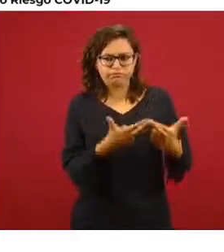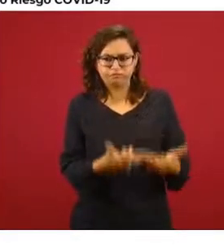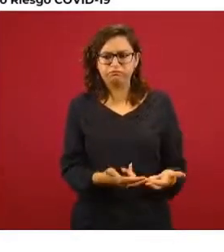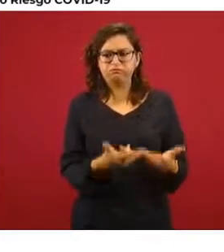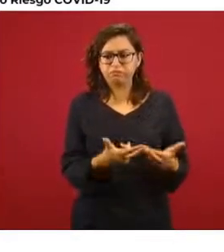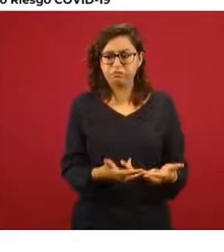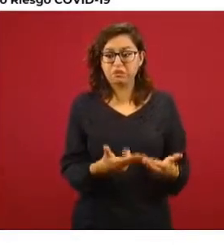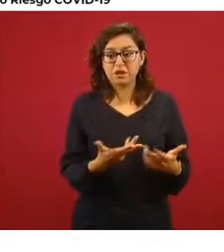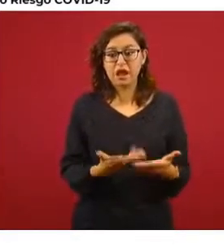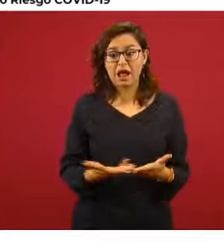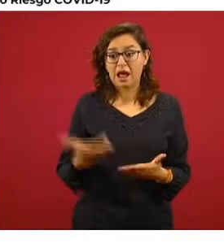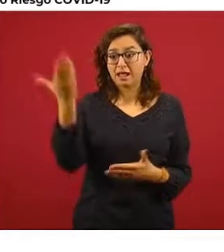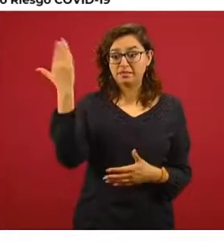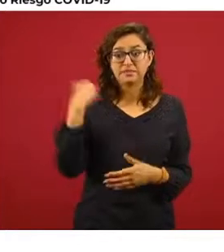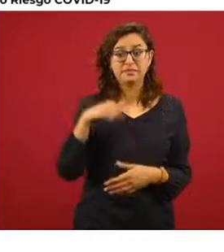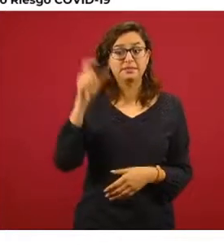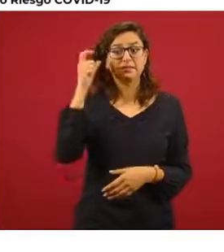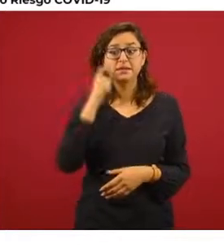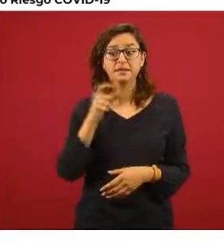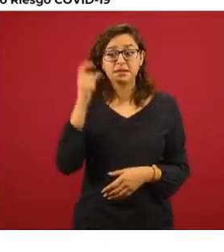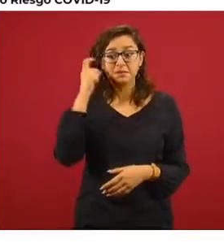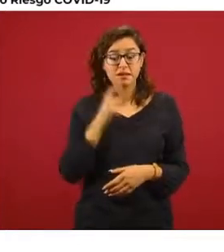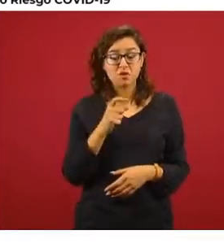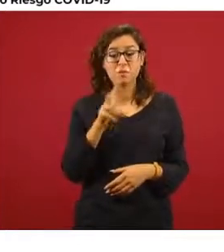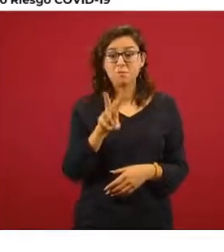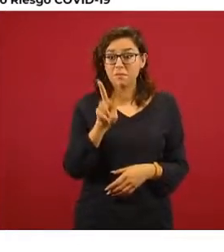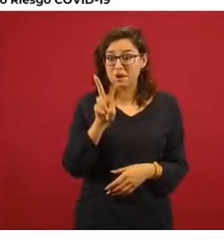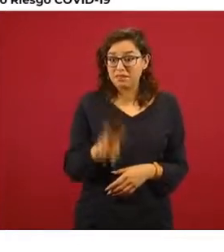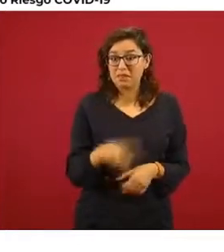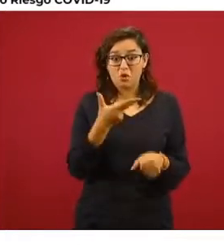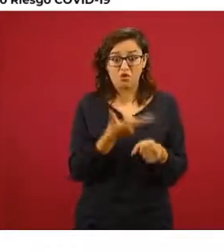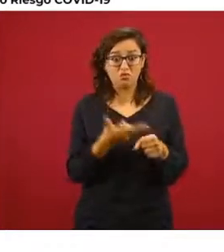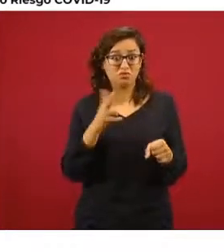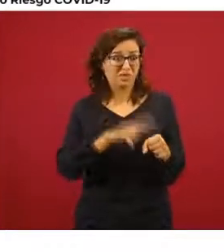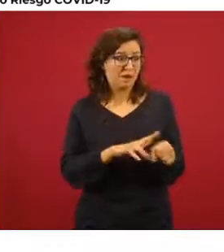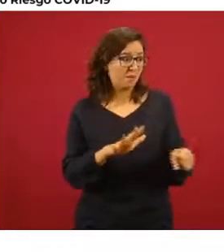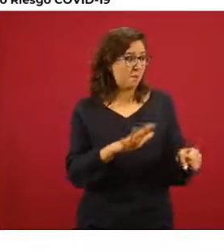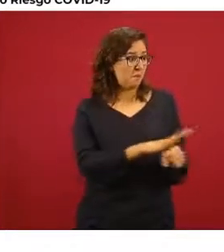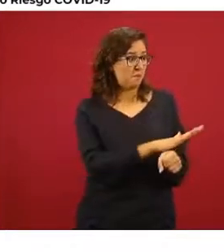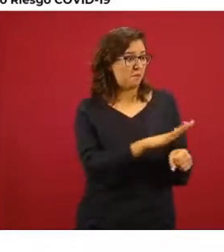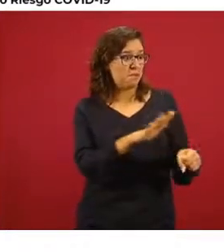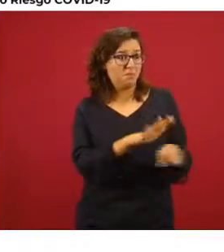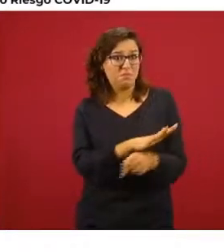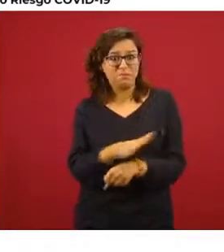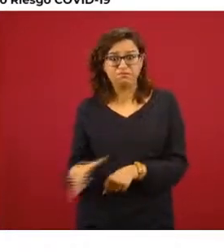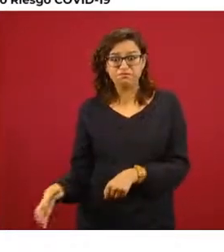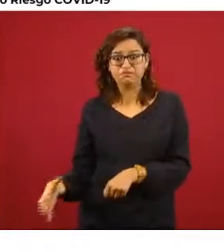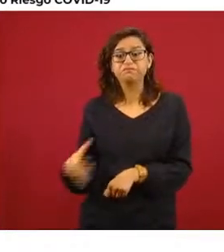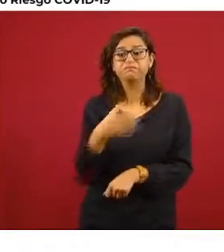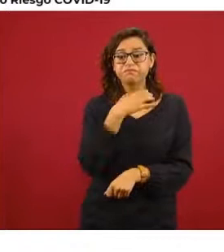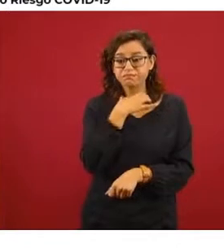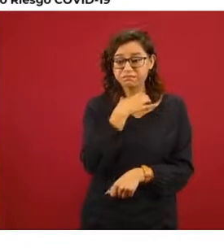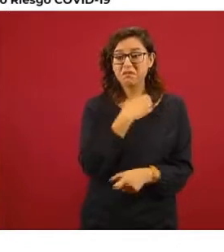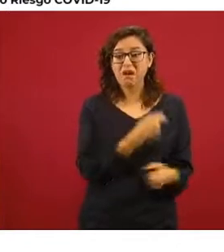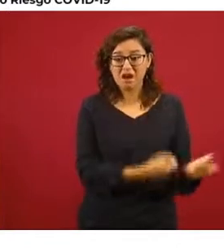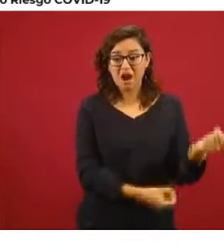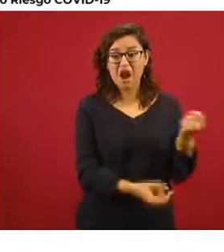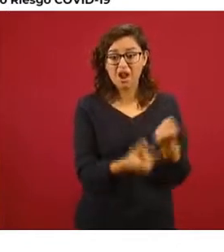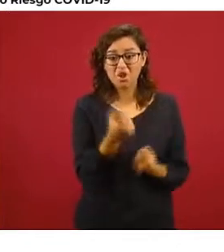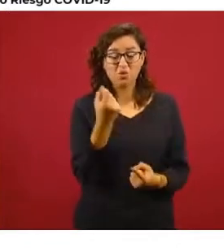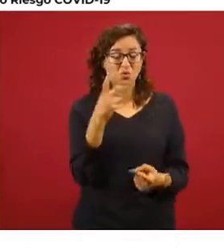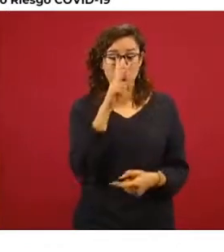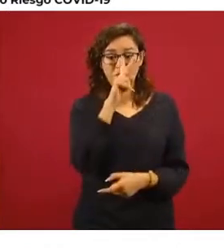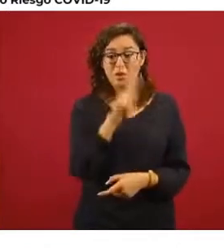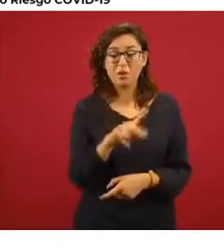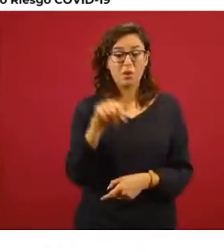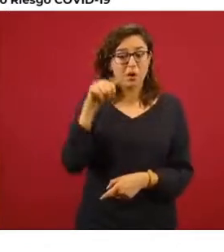que Guerrero fue uno de los estados en los que sí llegamos a saturaciones máximas de los hospitales, en particular en